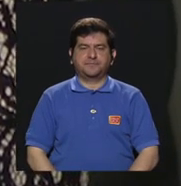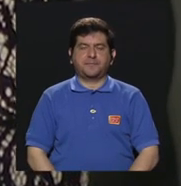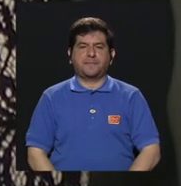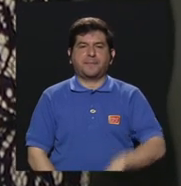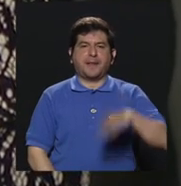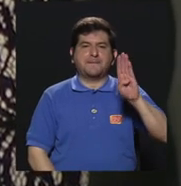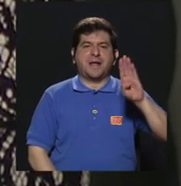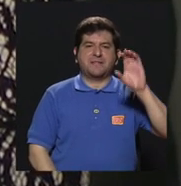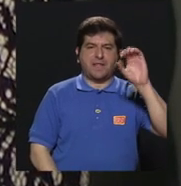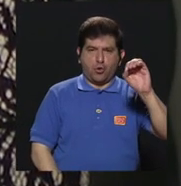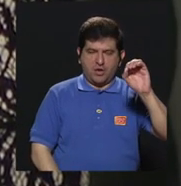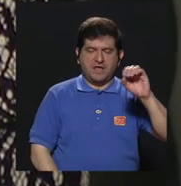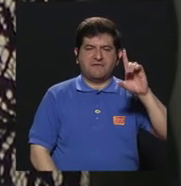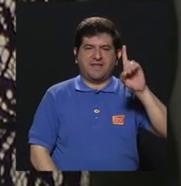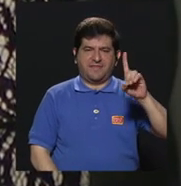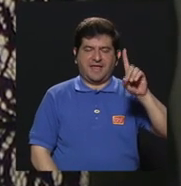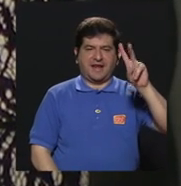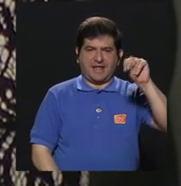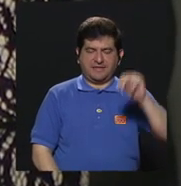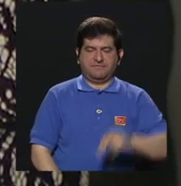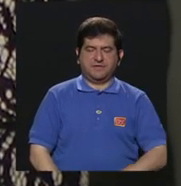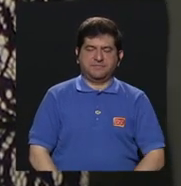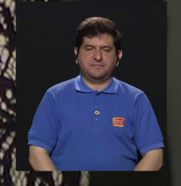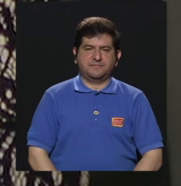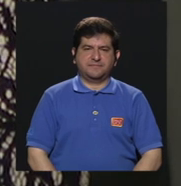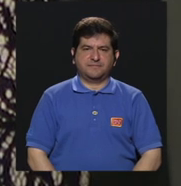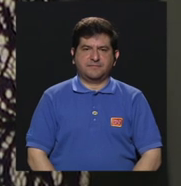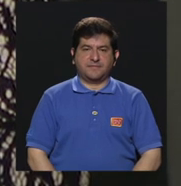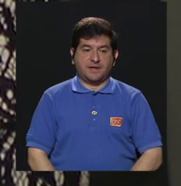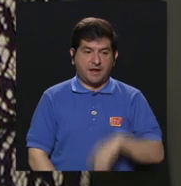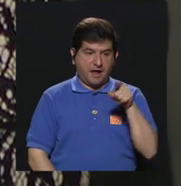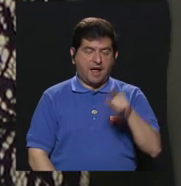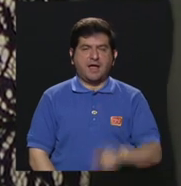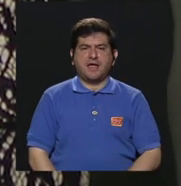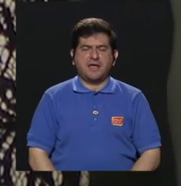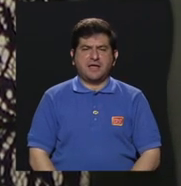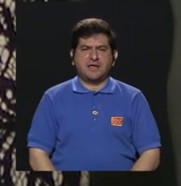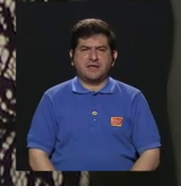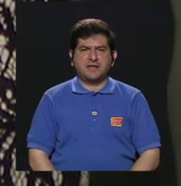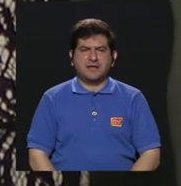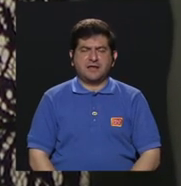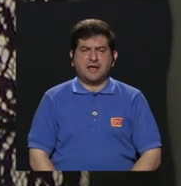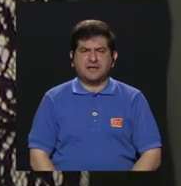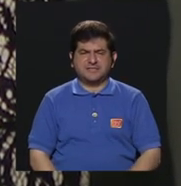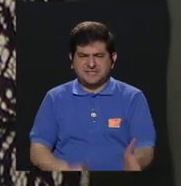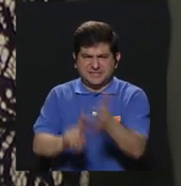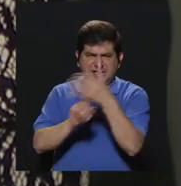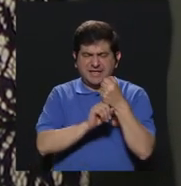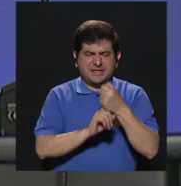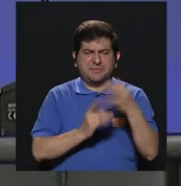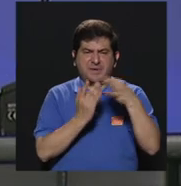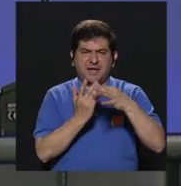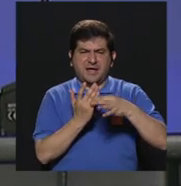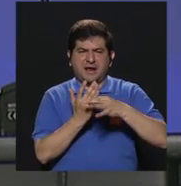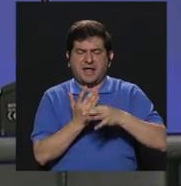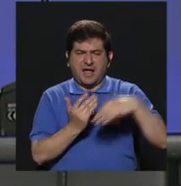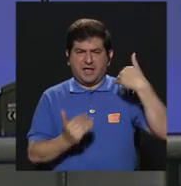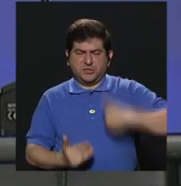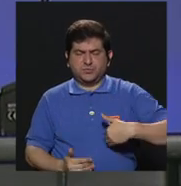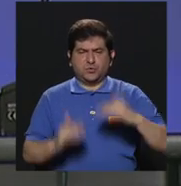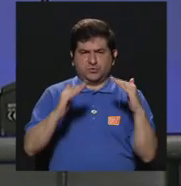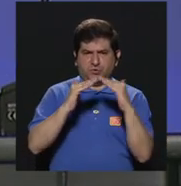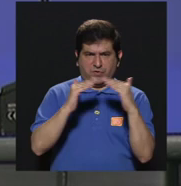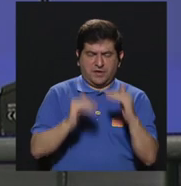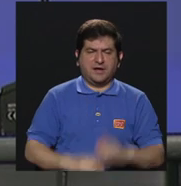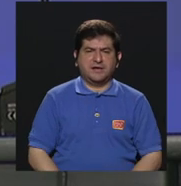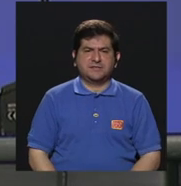Berta Oliva, de Nativí, a quien los esbirros le arrancaron a su esposo de su hogar en